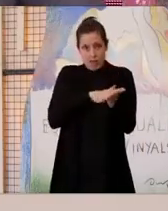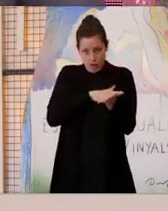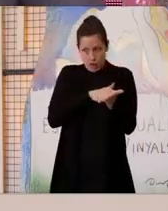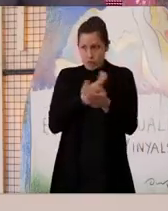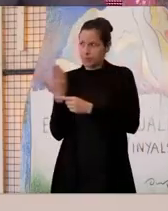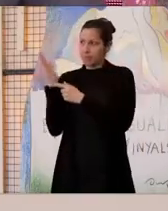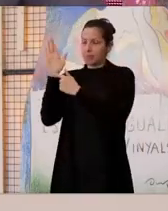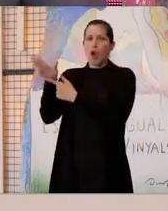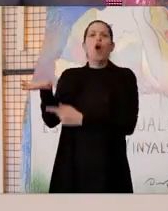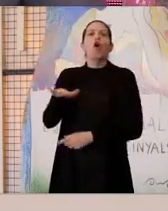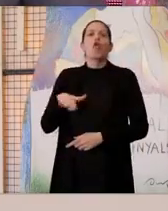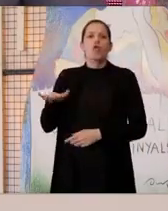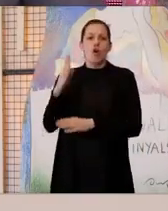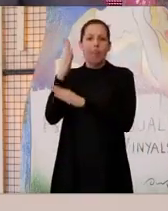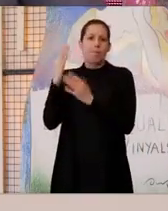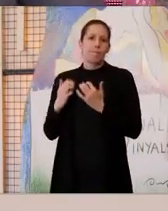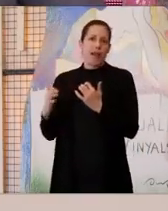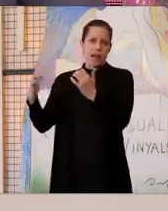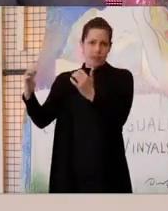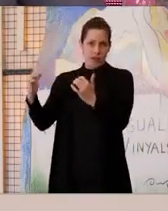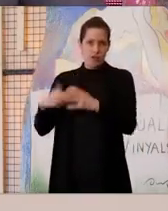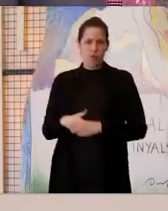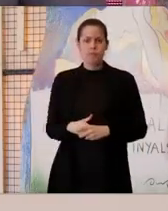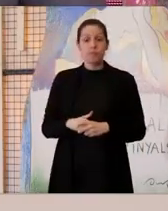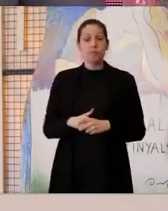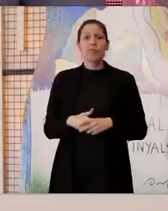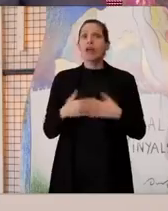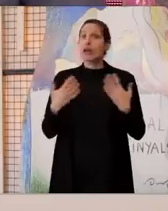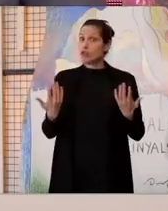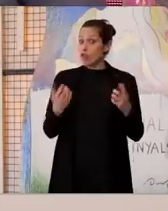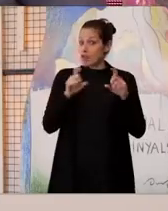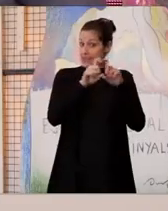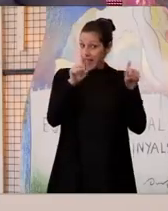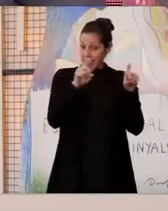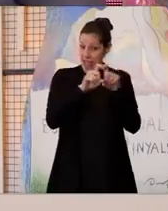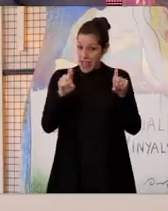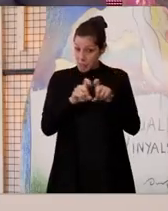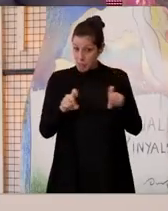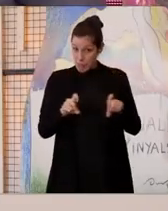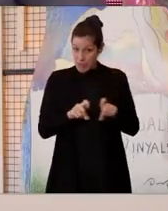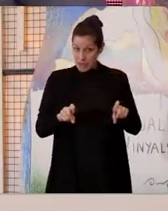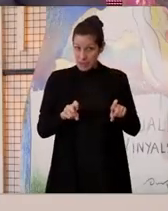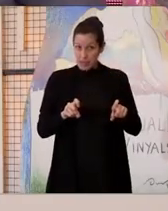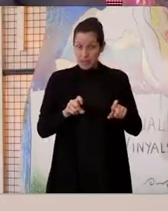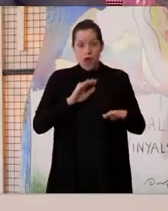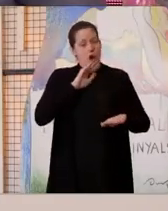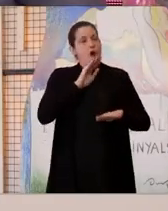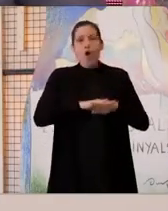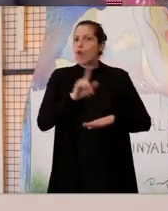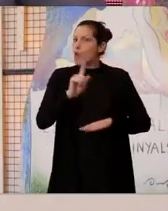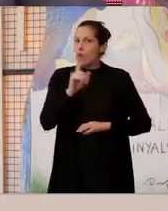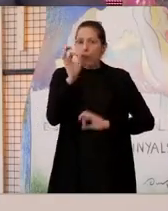y todos aquellos países todos aquellas empresas que no lleguen al 40% de mujeres